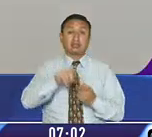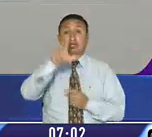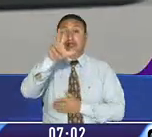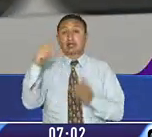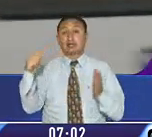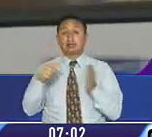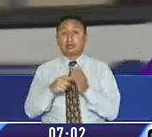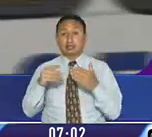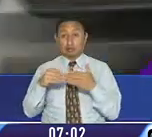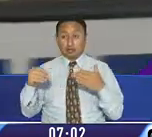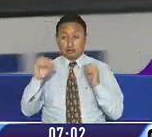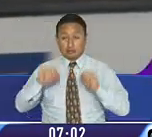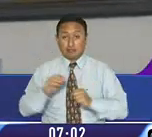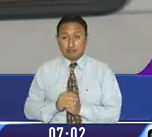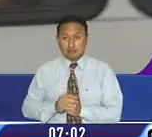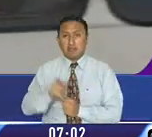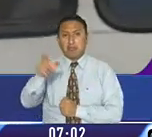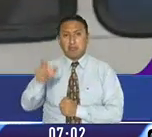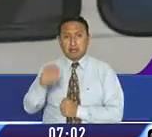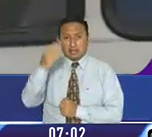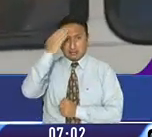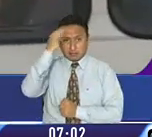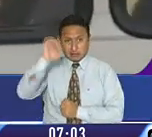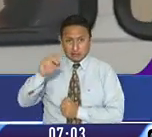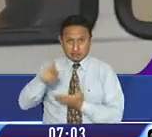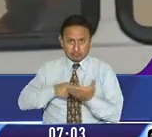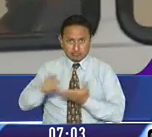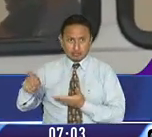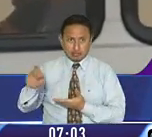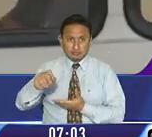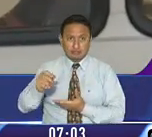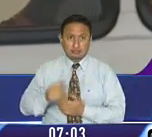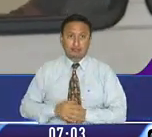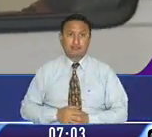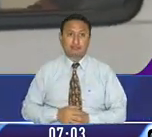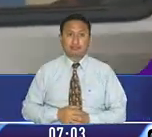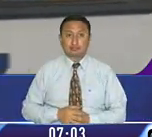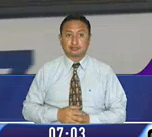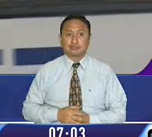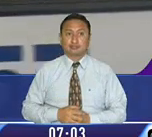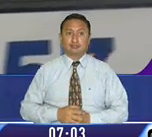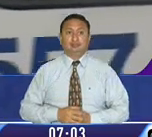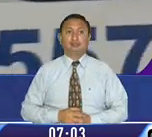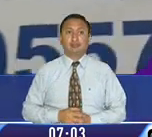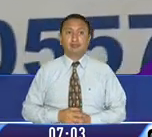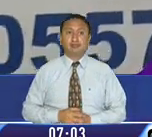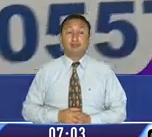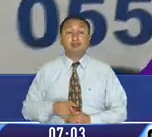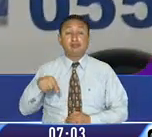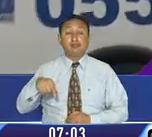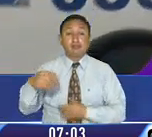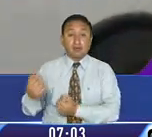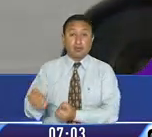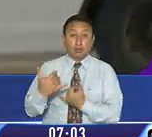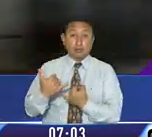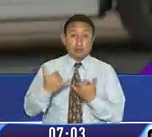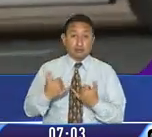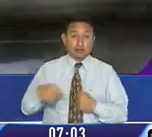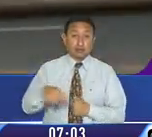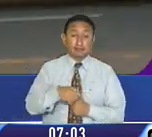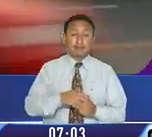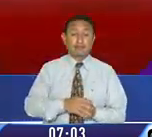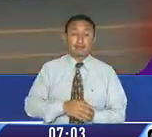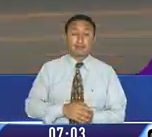que entreguen información valiosa para aportar así en la captura de los fugados. Esta es la información que se genera de Santo Domingo Los